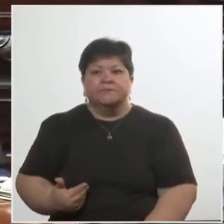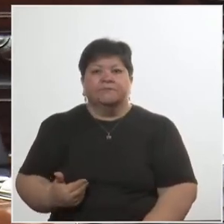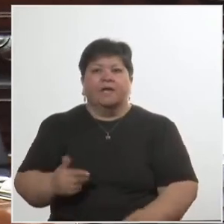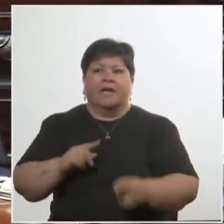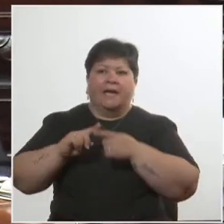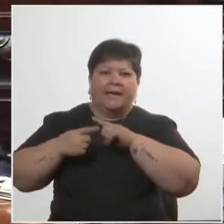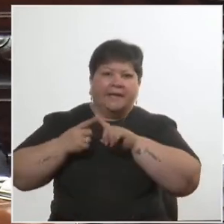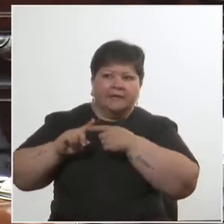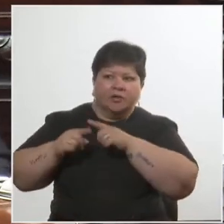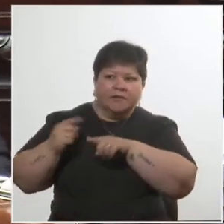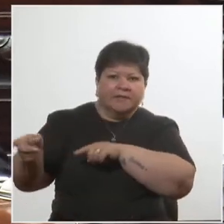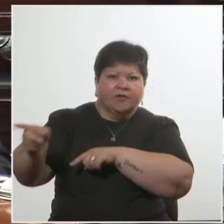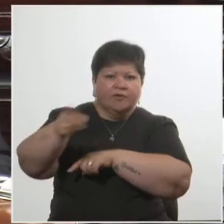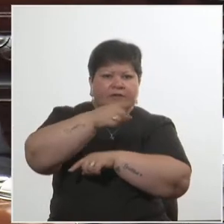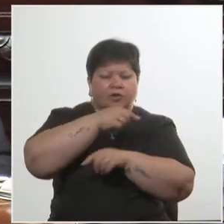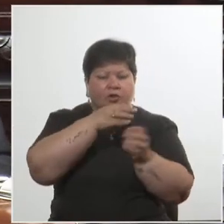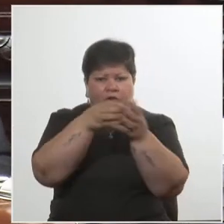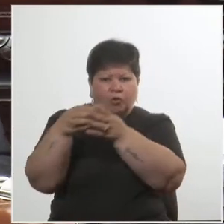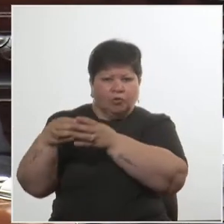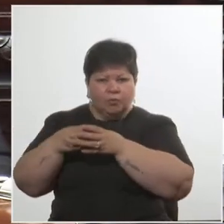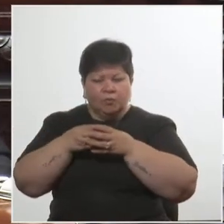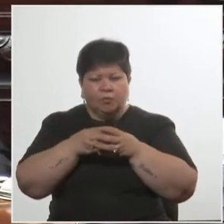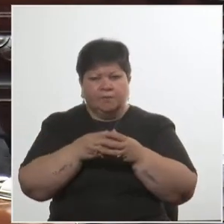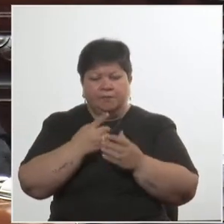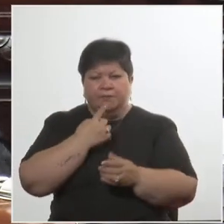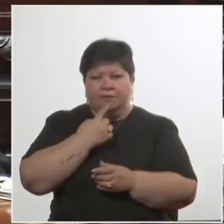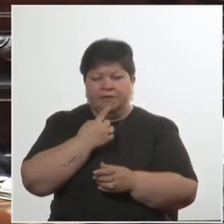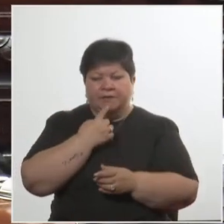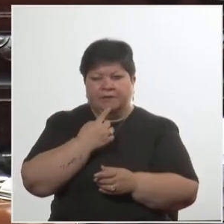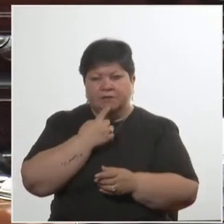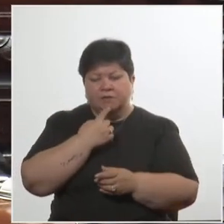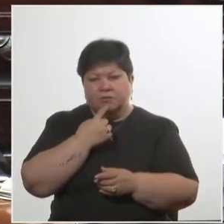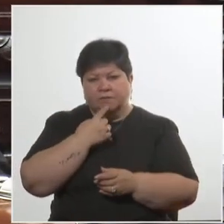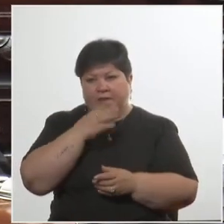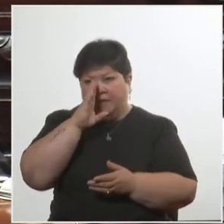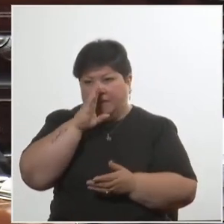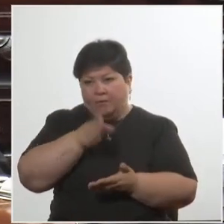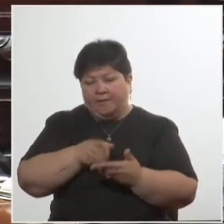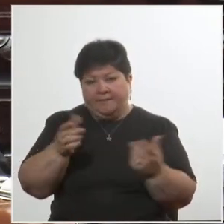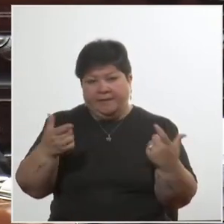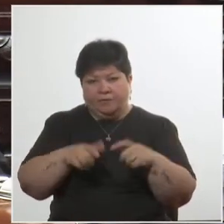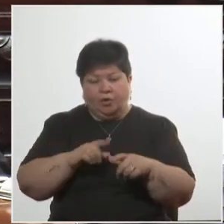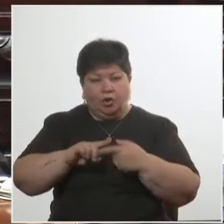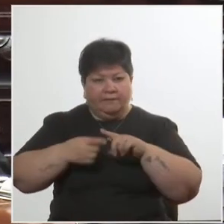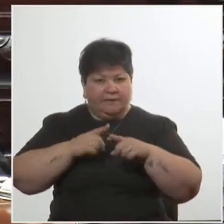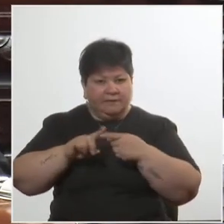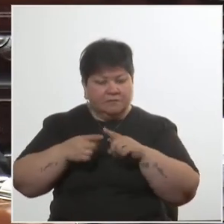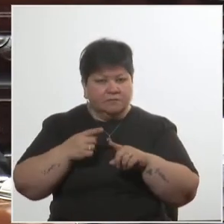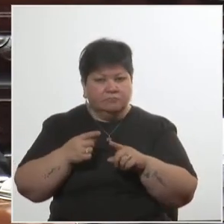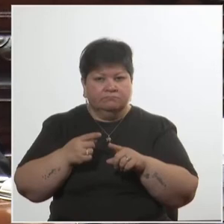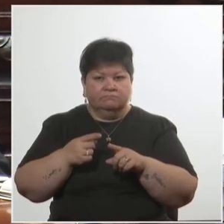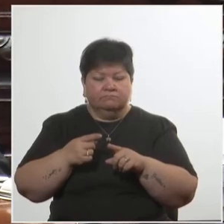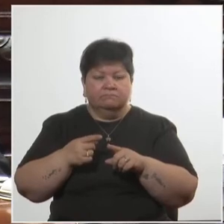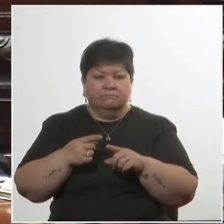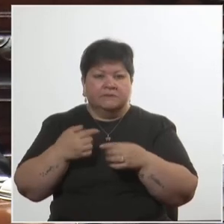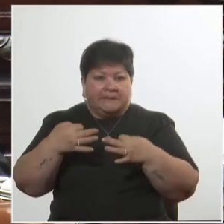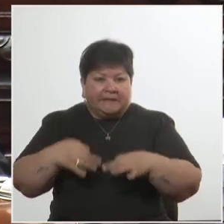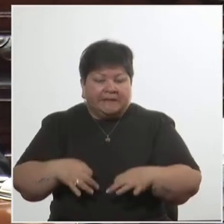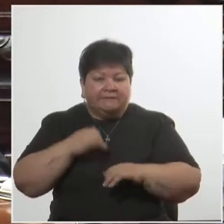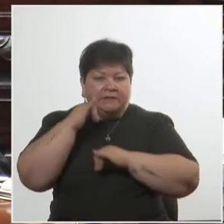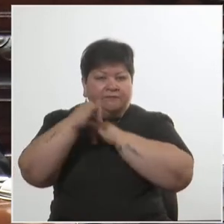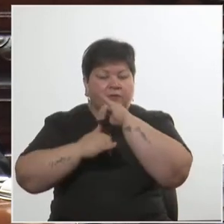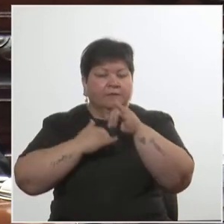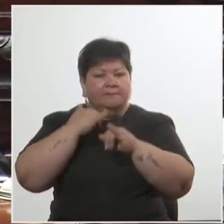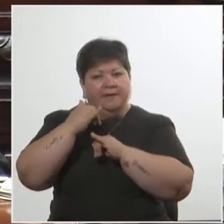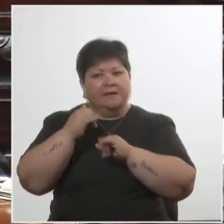coordinadores de todas las bancadas en la última reunión de coordinación y entendemos pertinente informar al